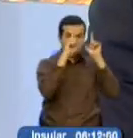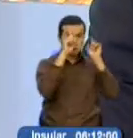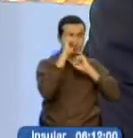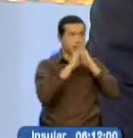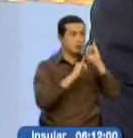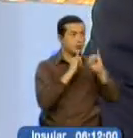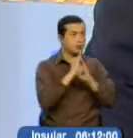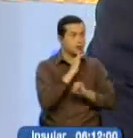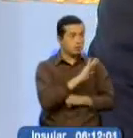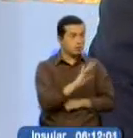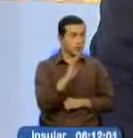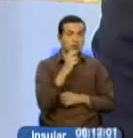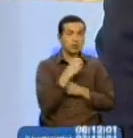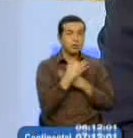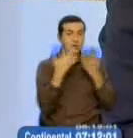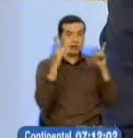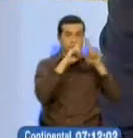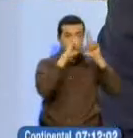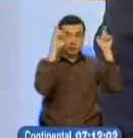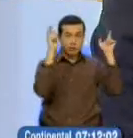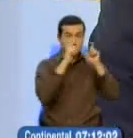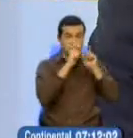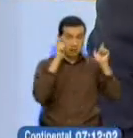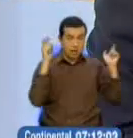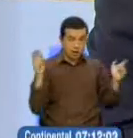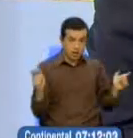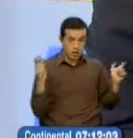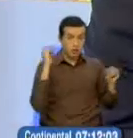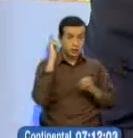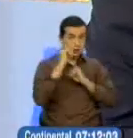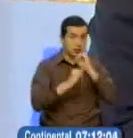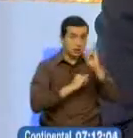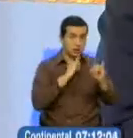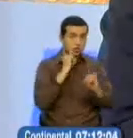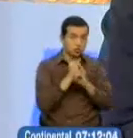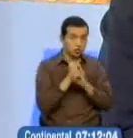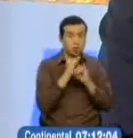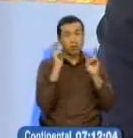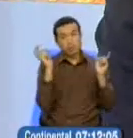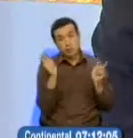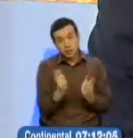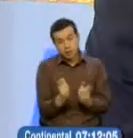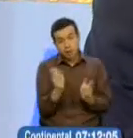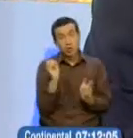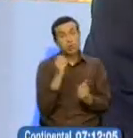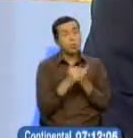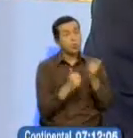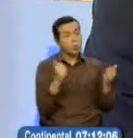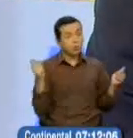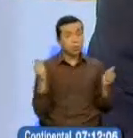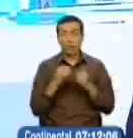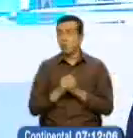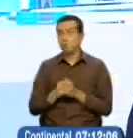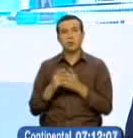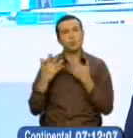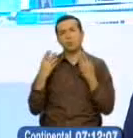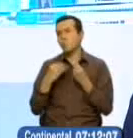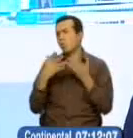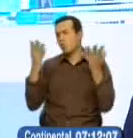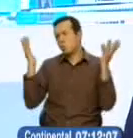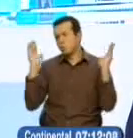extranjeras, ¿estamos hablando de empresas grandes, de transnacionales grandes, medianas? Hay de